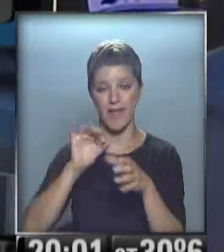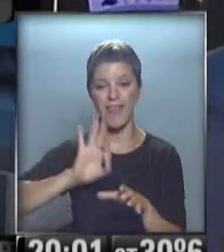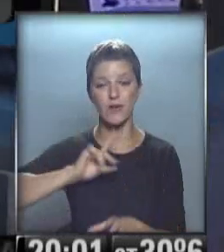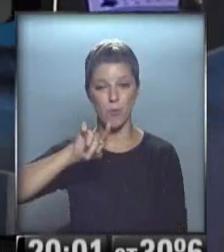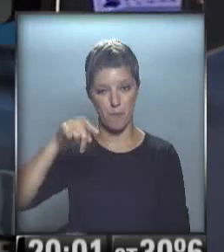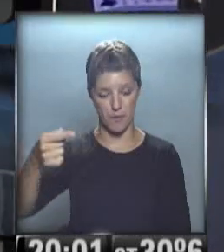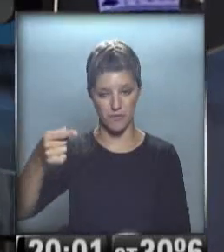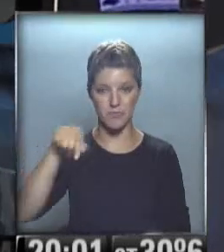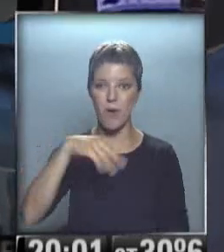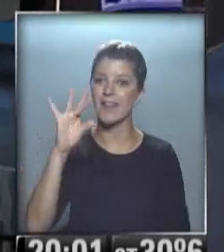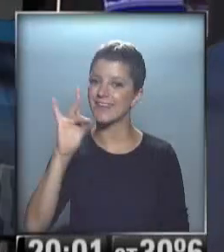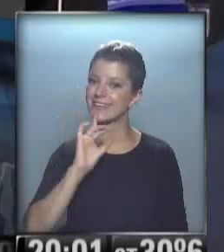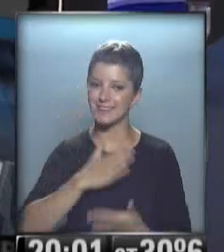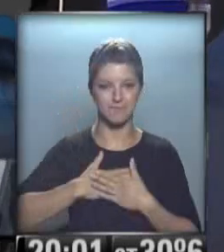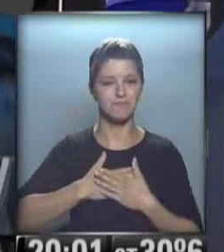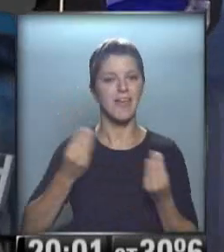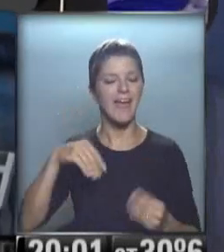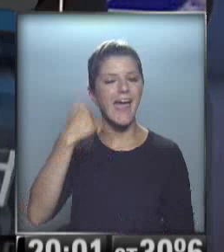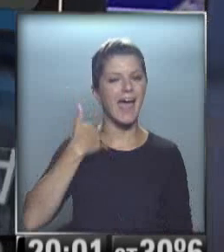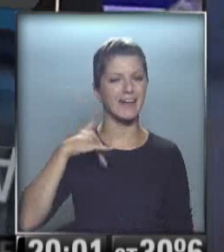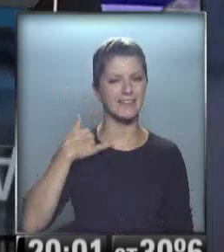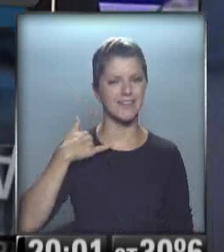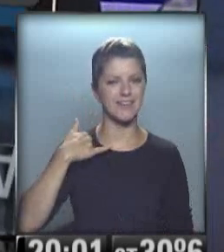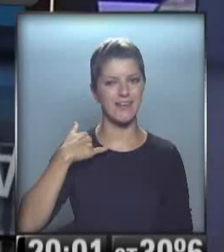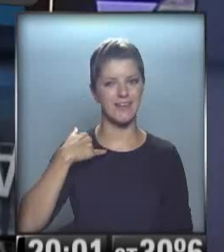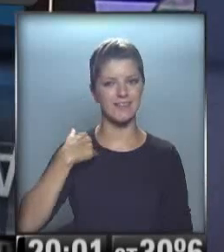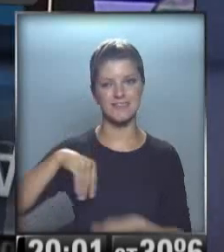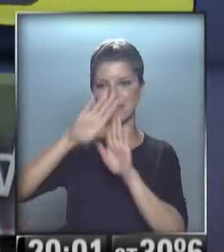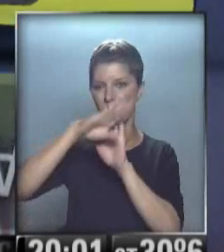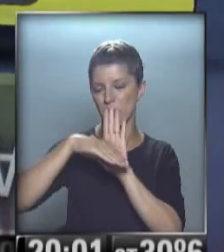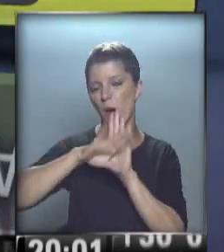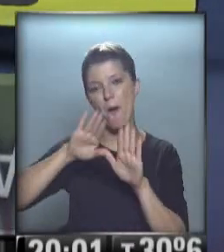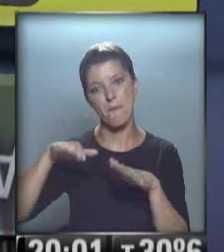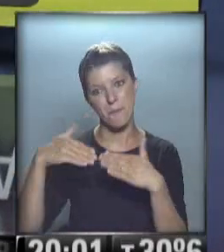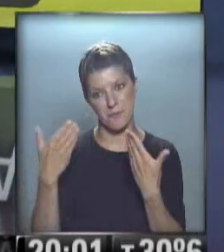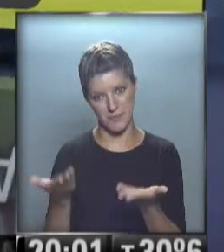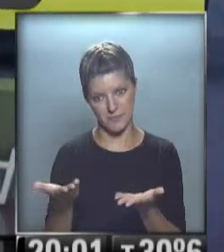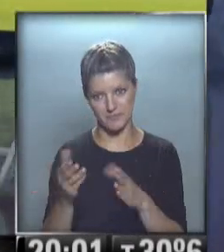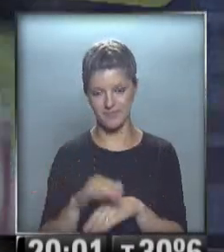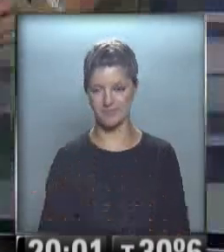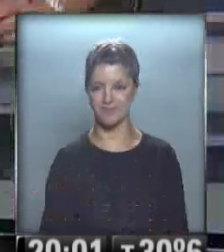mostró esperanzado en que la Argentina obtenga una llave favorable.